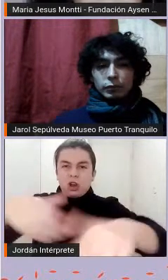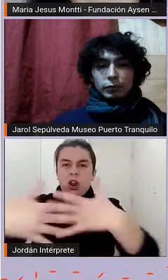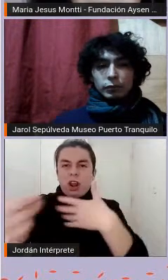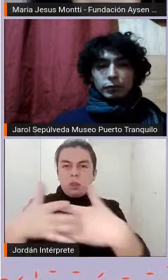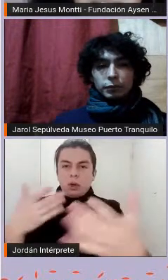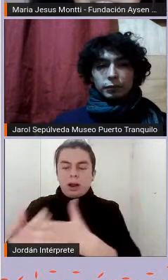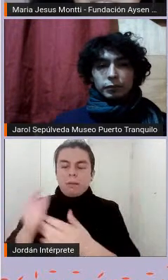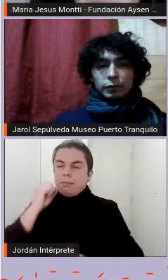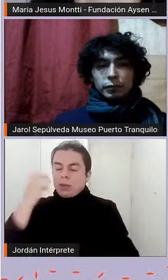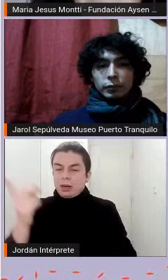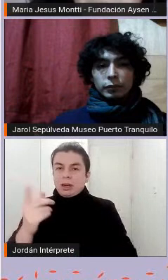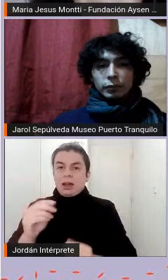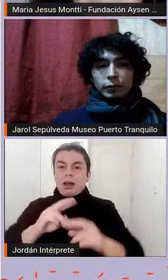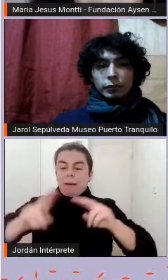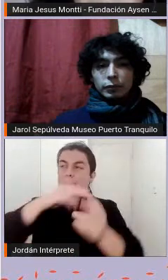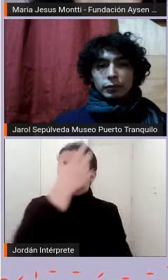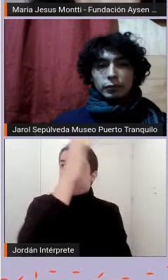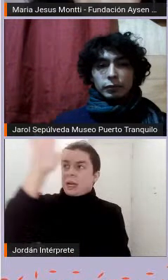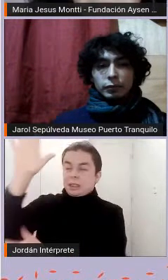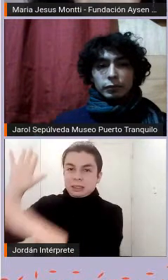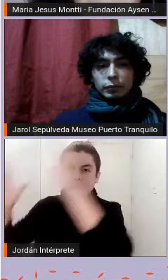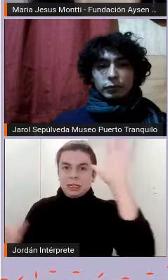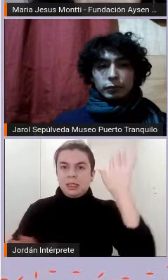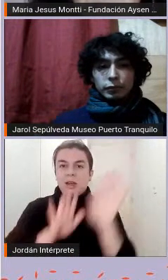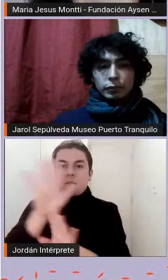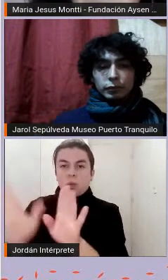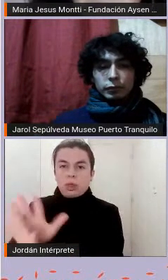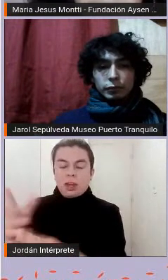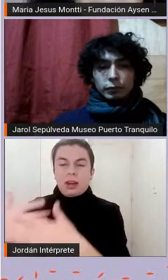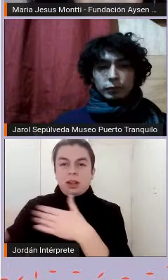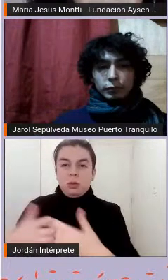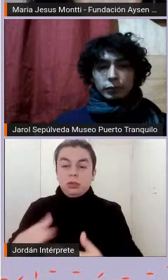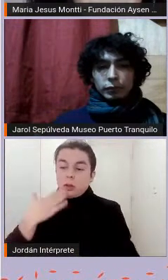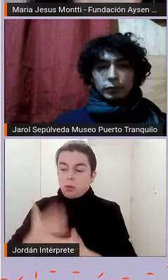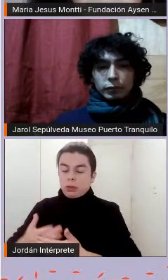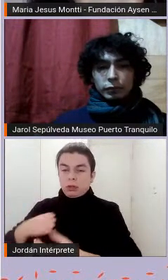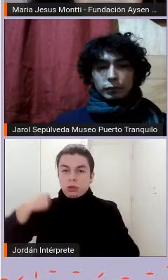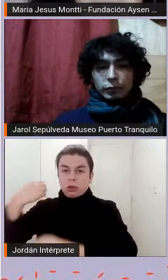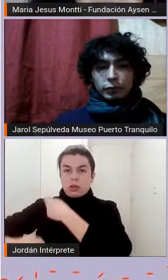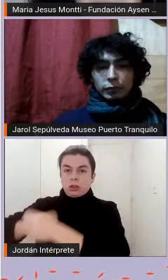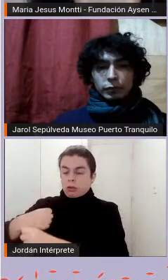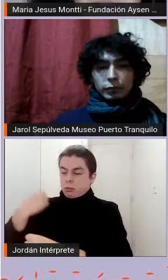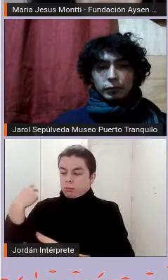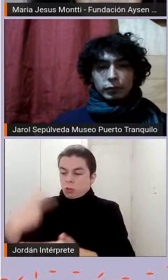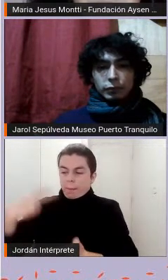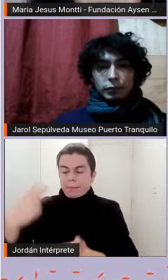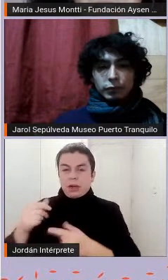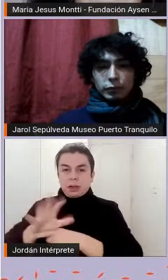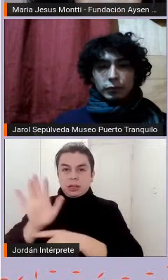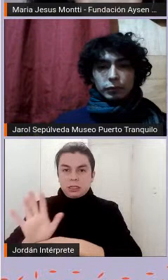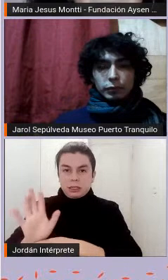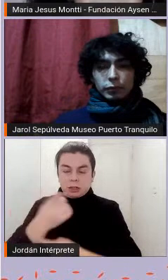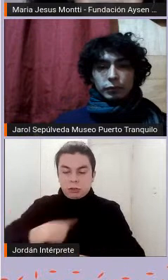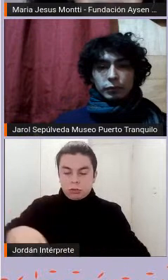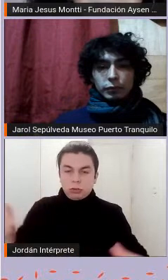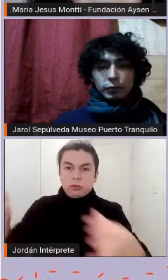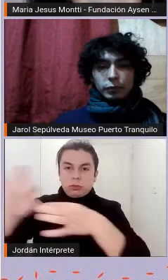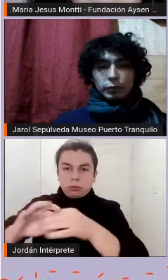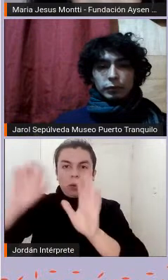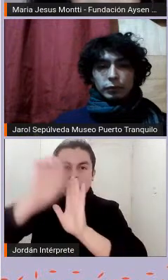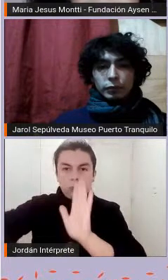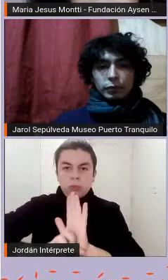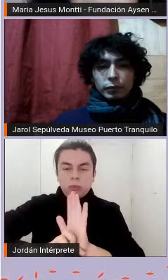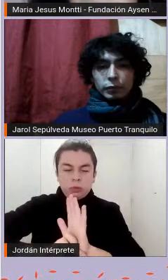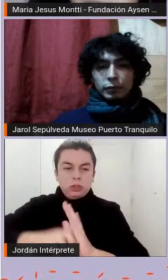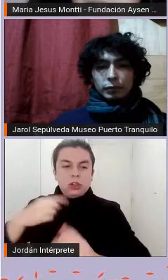naturaleza. Desde el año 2015 somos parte de un proceso de investigación y educación que nos ha permitido trabajar